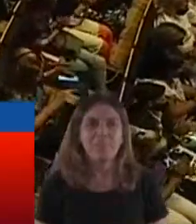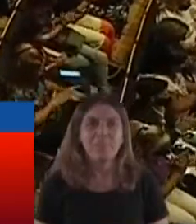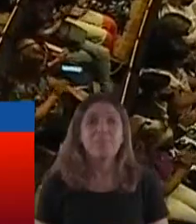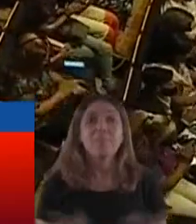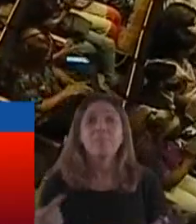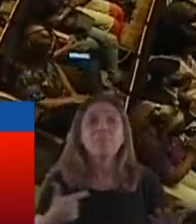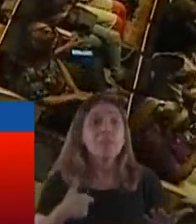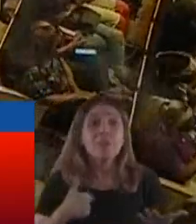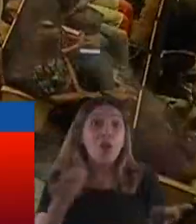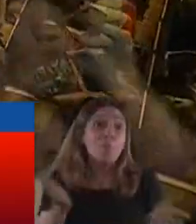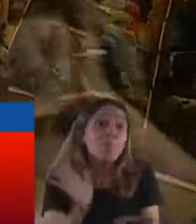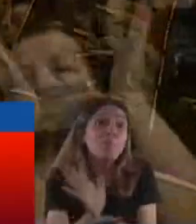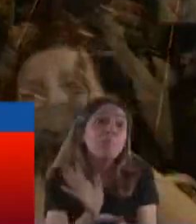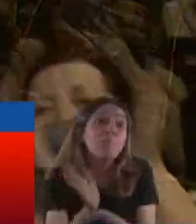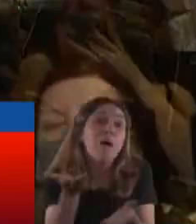Yo las invito